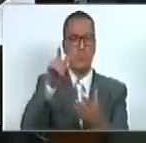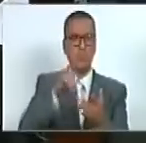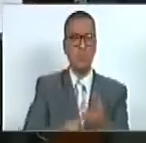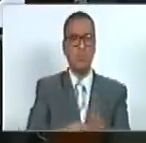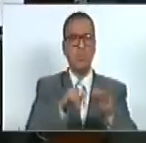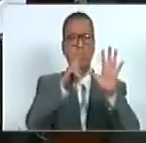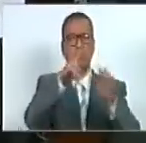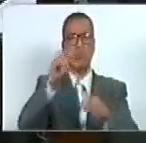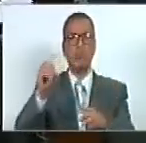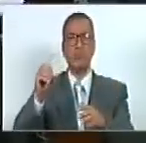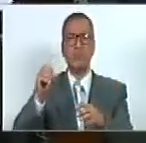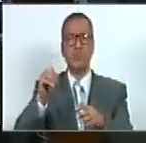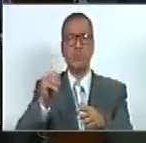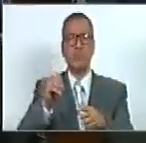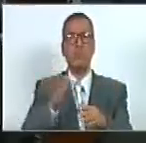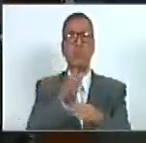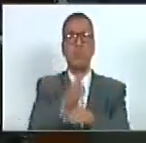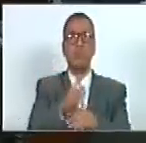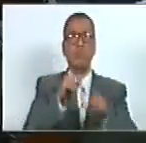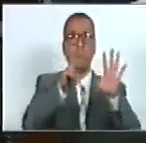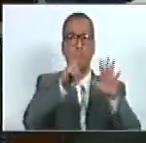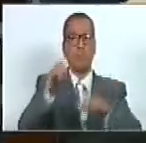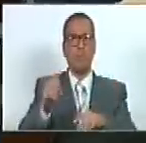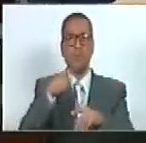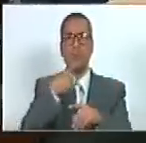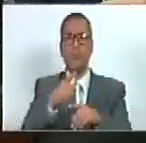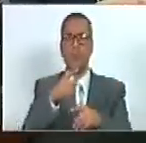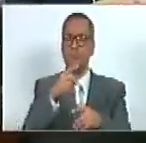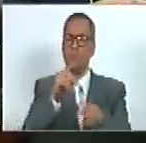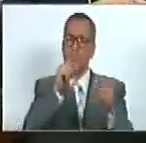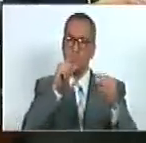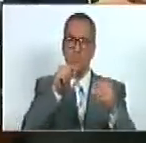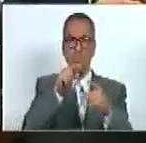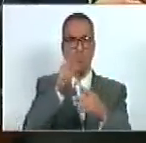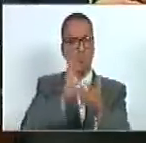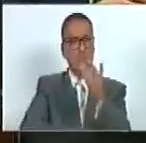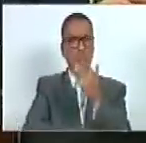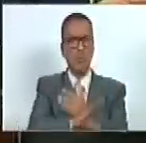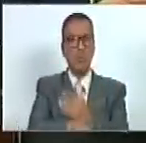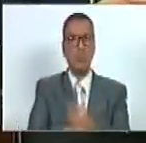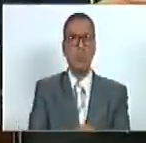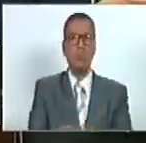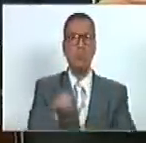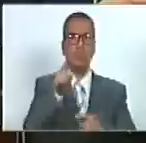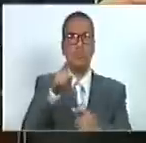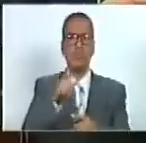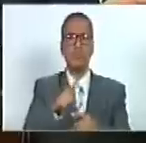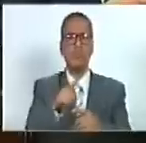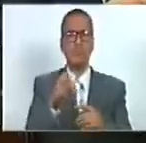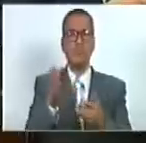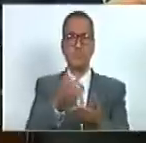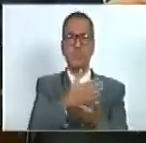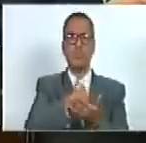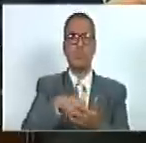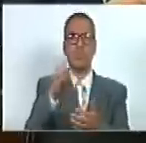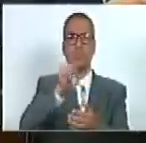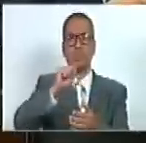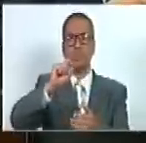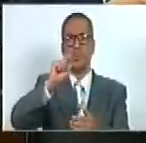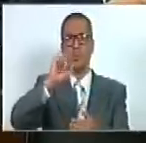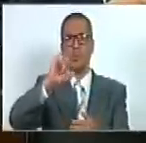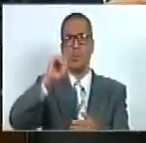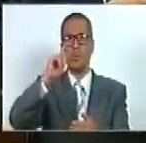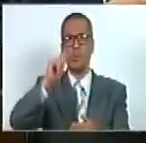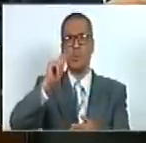70 alcabalas. Hablando del que se fue, expoliaron a Ciclo, y lo